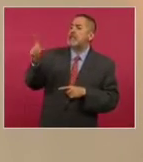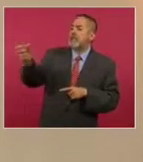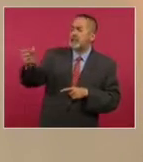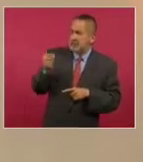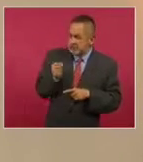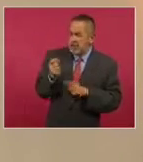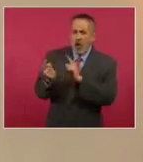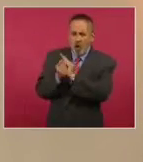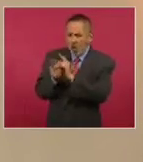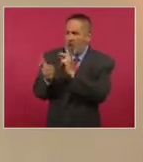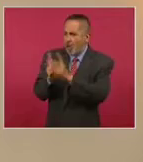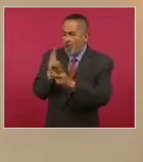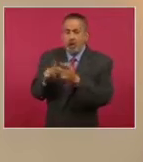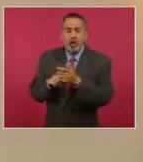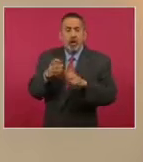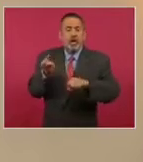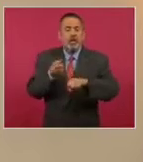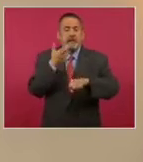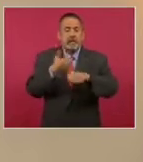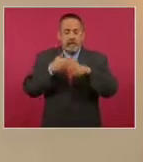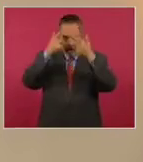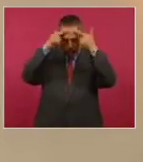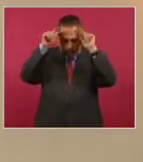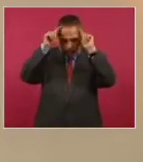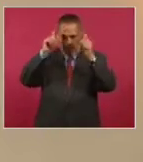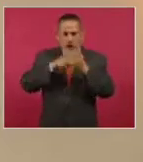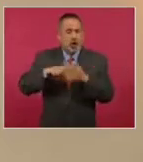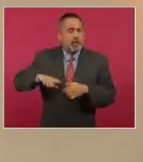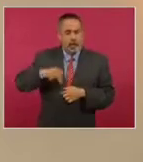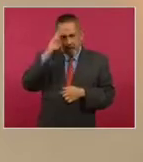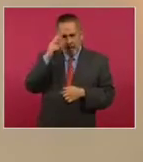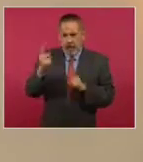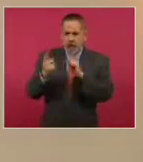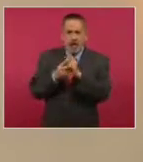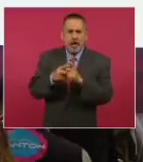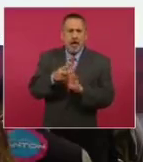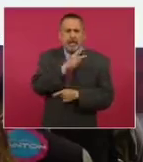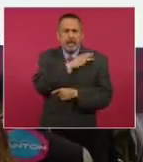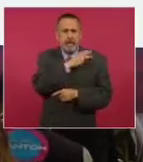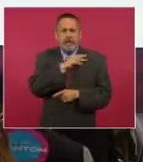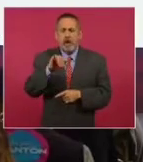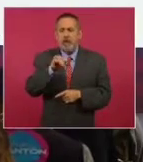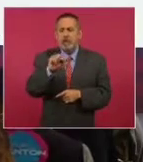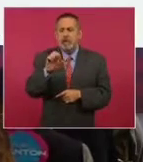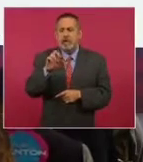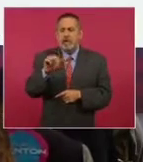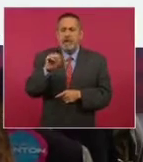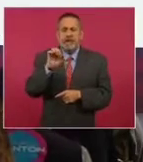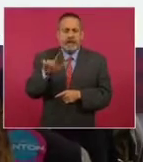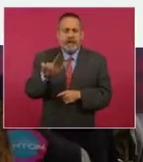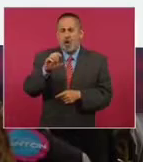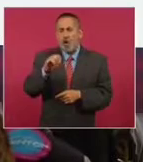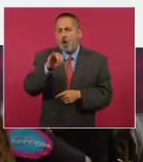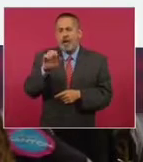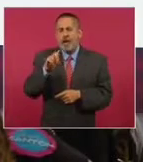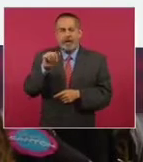país, el secretario de Marina del Gobierno de México, el almirante José Rafael Ojeda